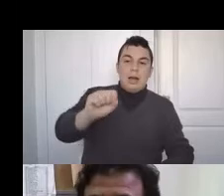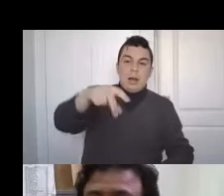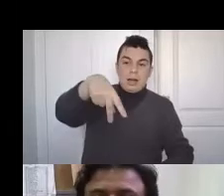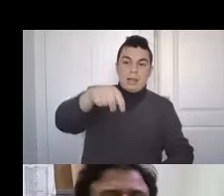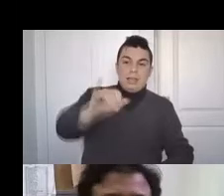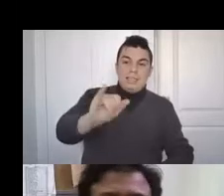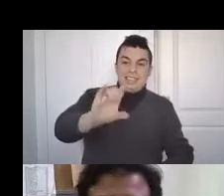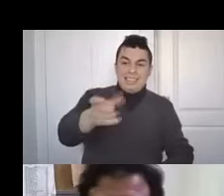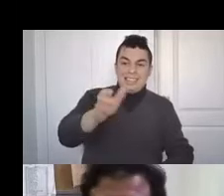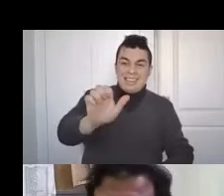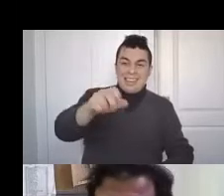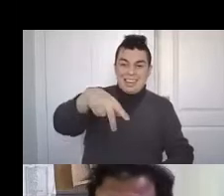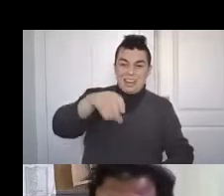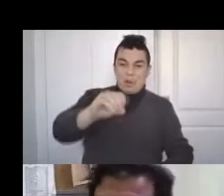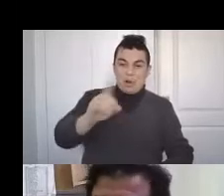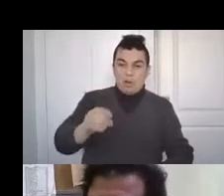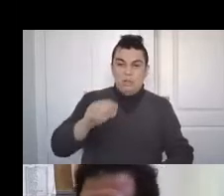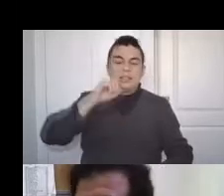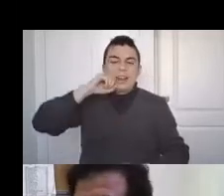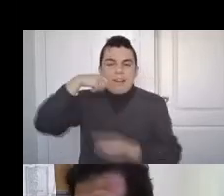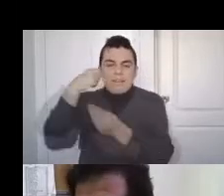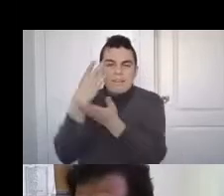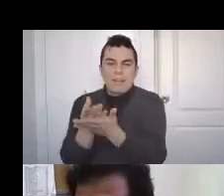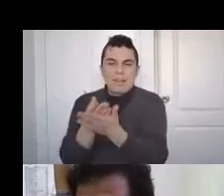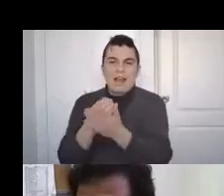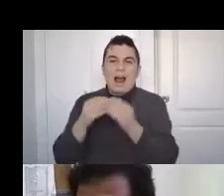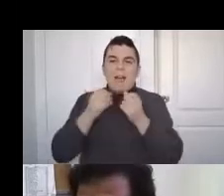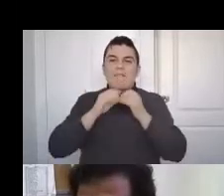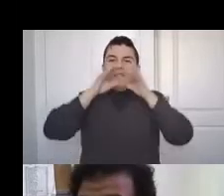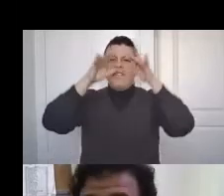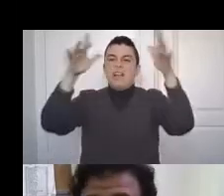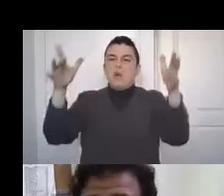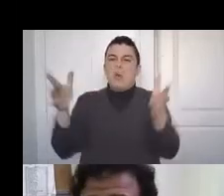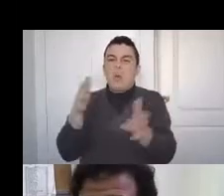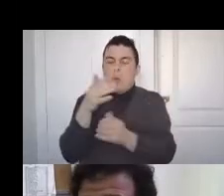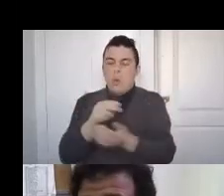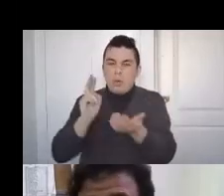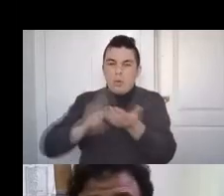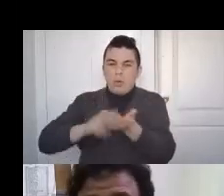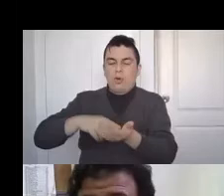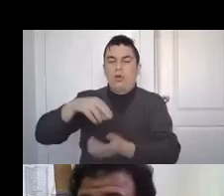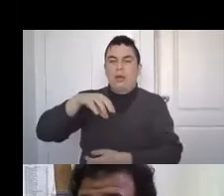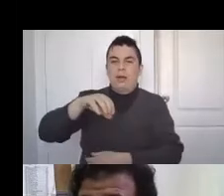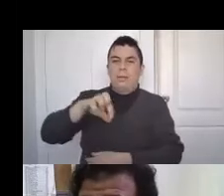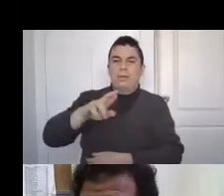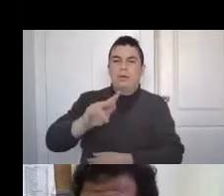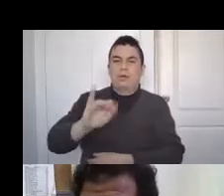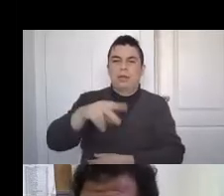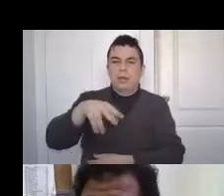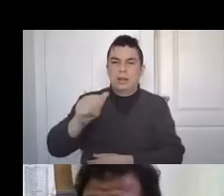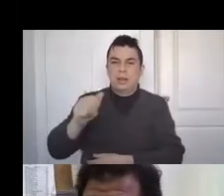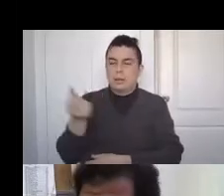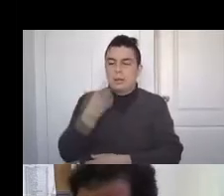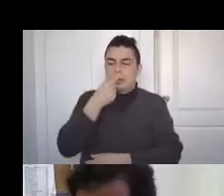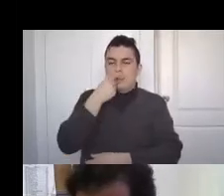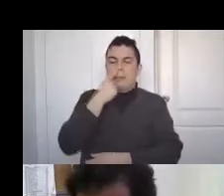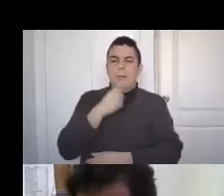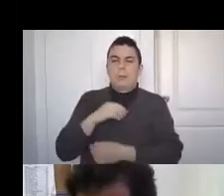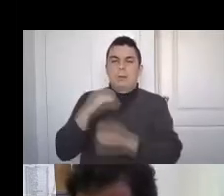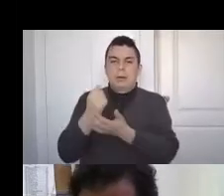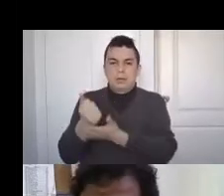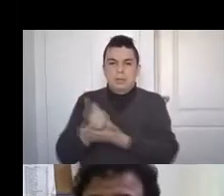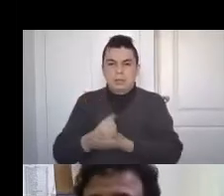el antígeno sí me sirve para ver si estoy infectado o infectada. Al igual que si yo veo el genoma viral con el